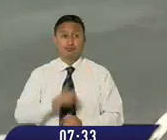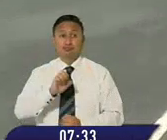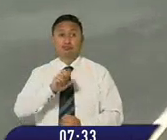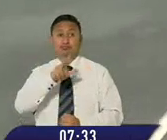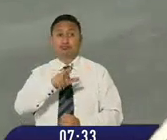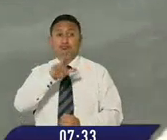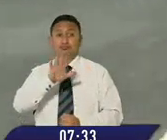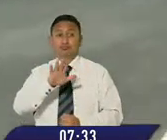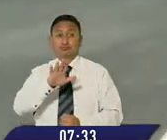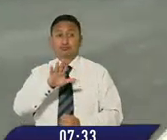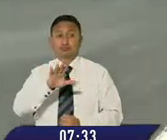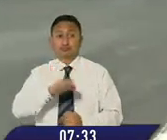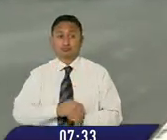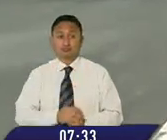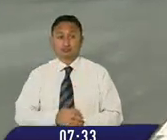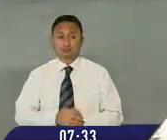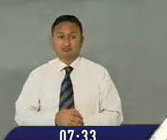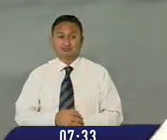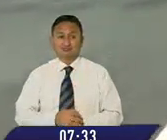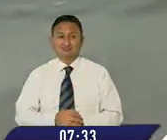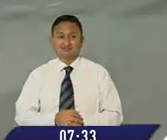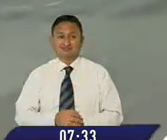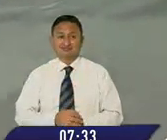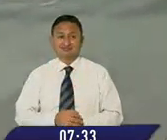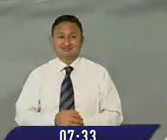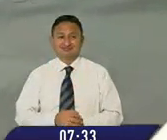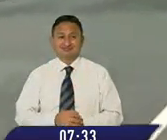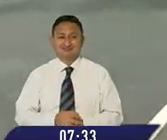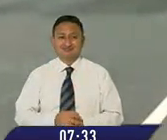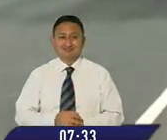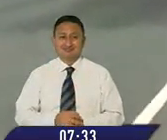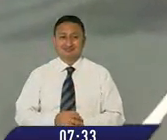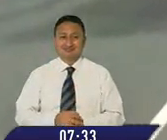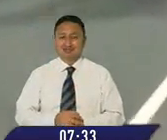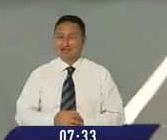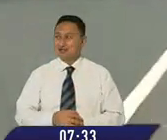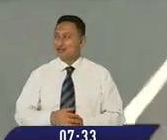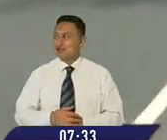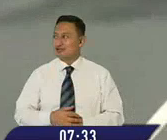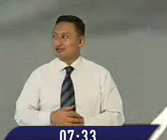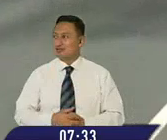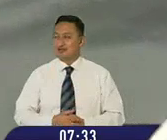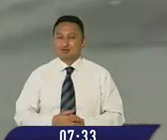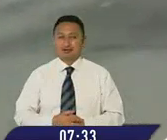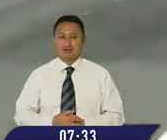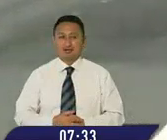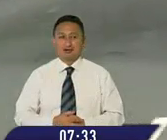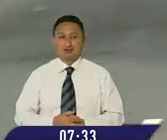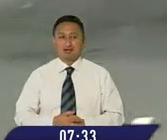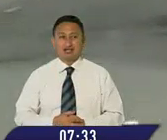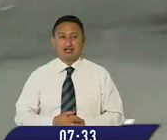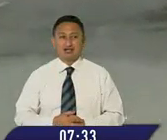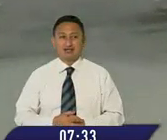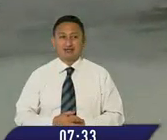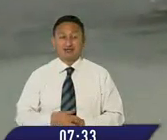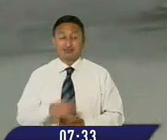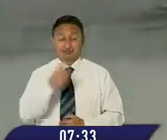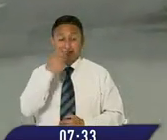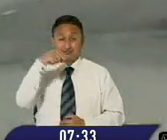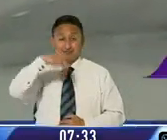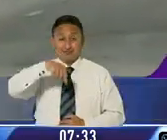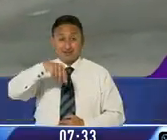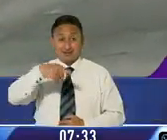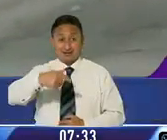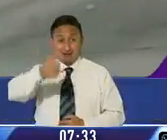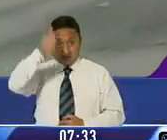E35. Ustedes pueden ver cómo en la esquina hay vestigios, restos de lo que fue esta quema de llantas y también de algunos